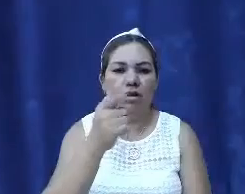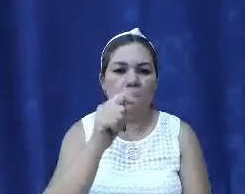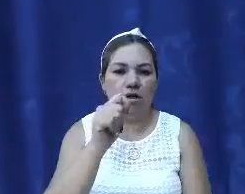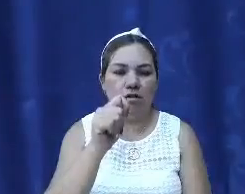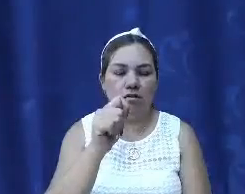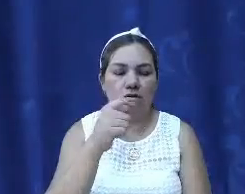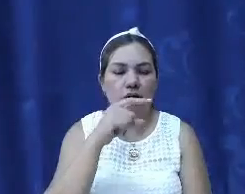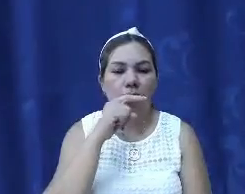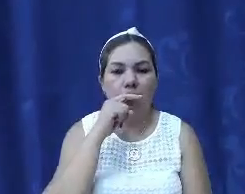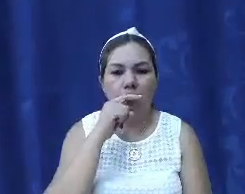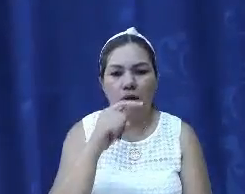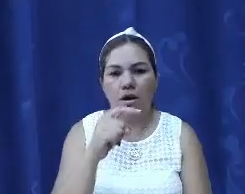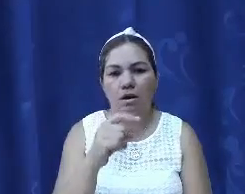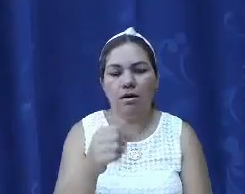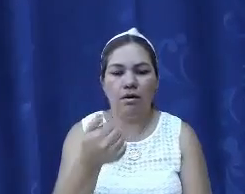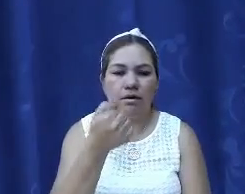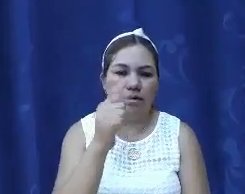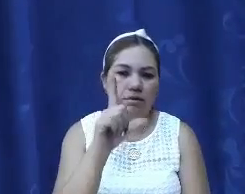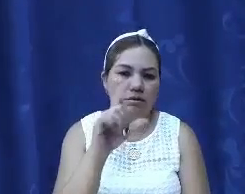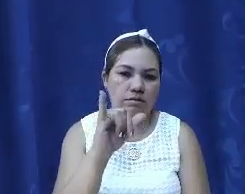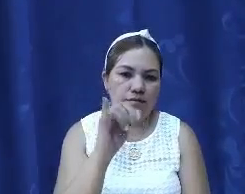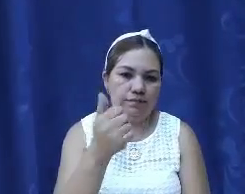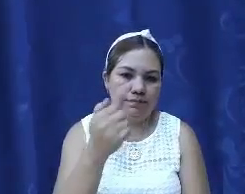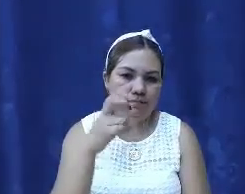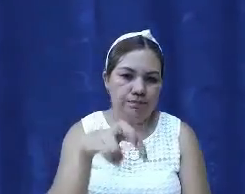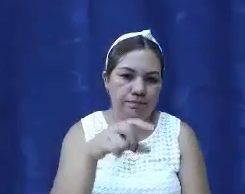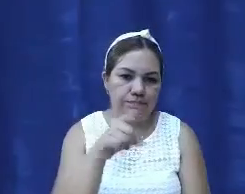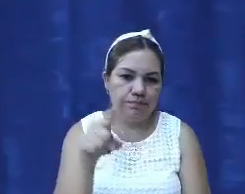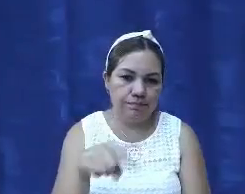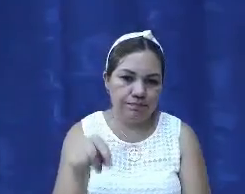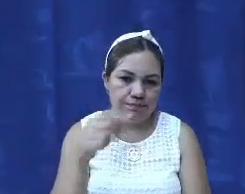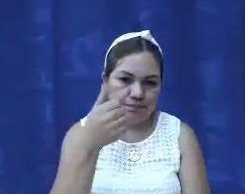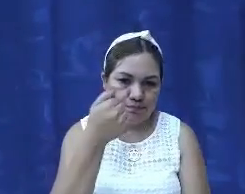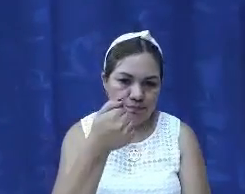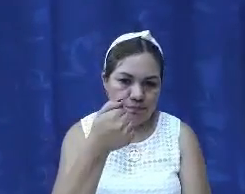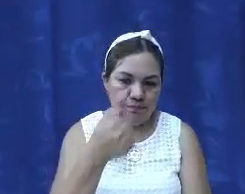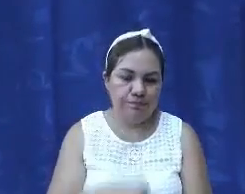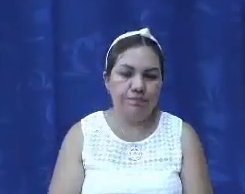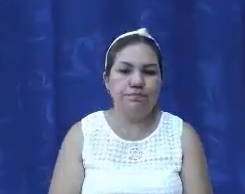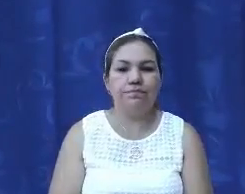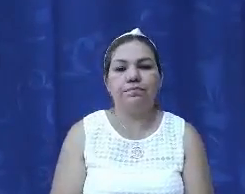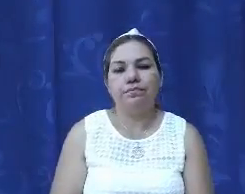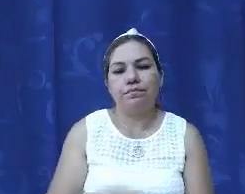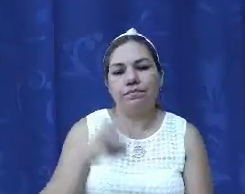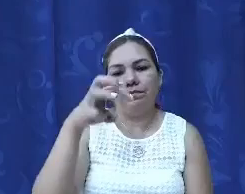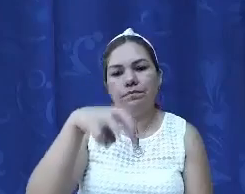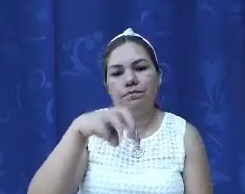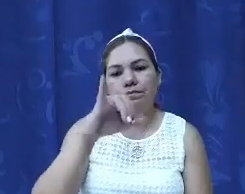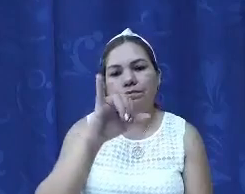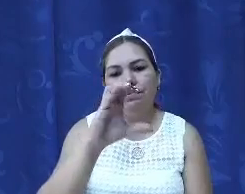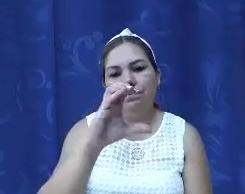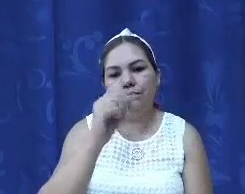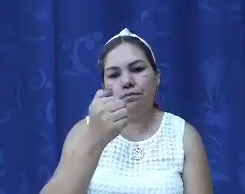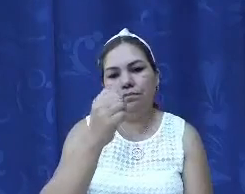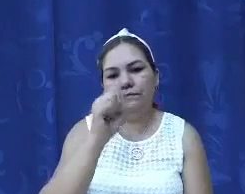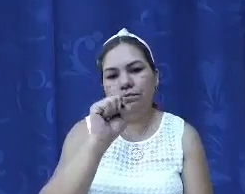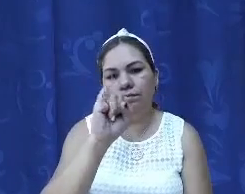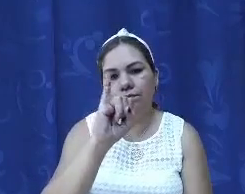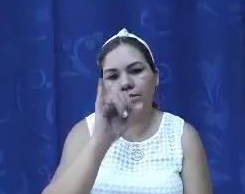unción de Micaías es la unción que te separa de las malas juntas. Aunque